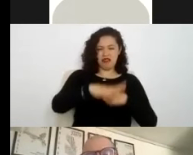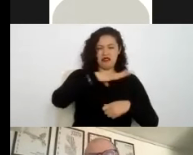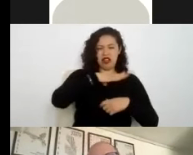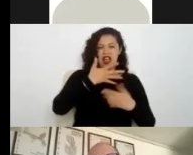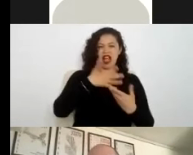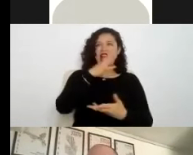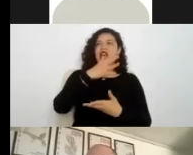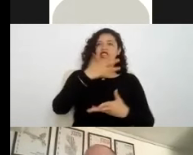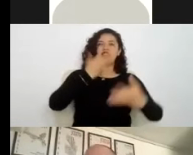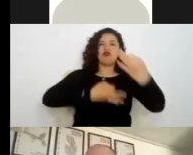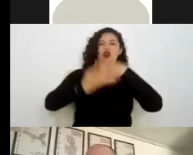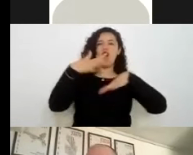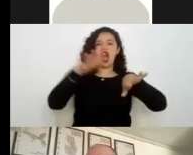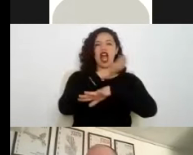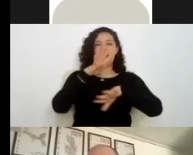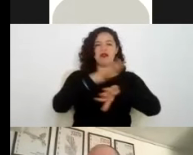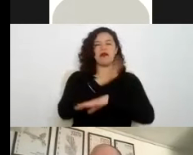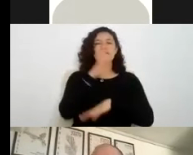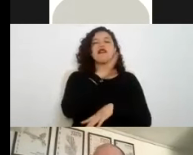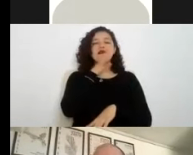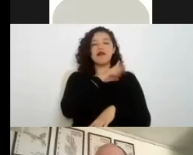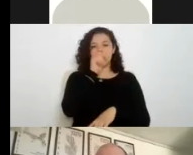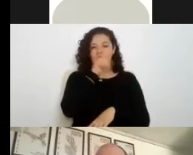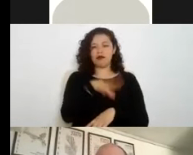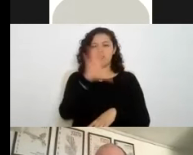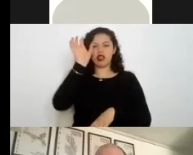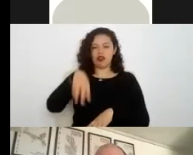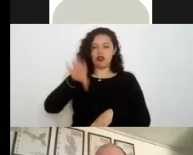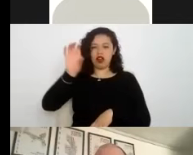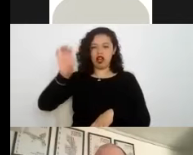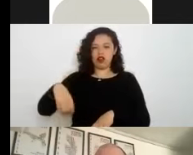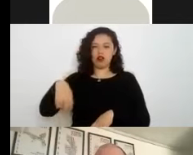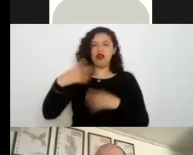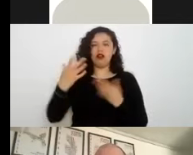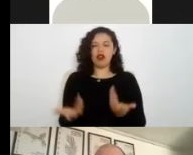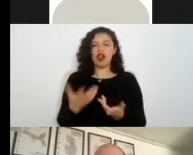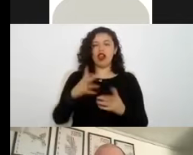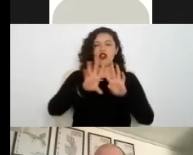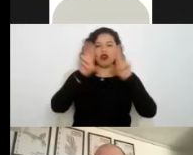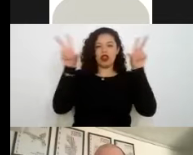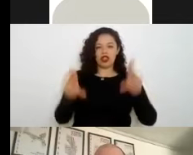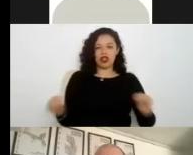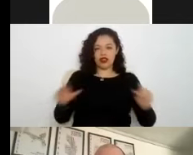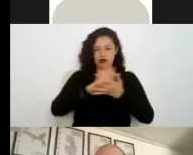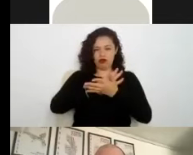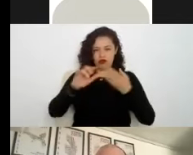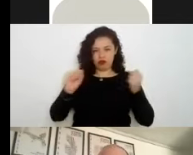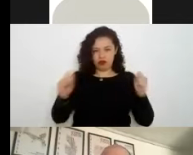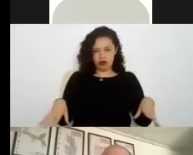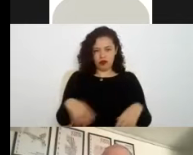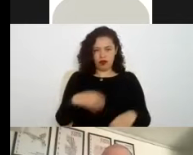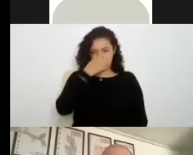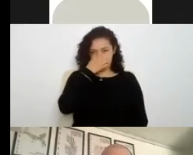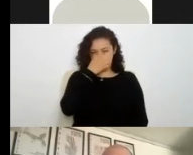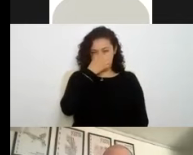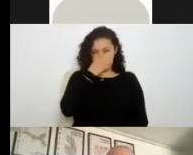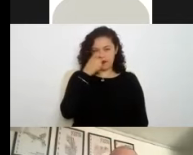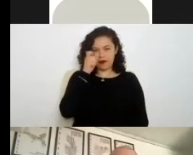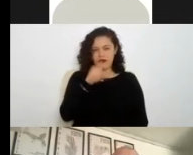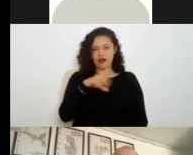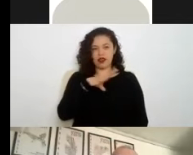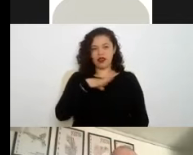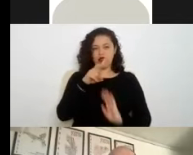climático, igual esta parte con Coca-Cola, de cómo estamos acabando con los animales. Entonces, es muy importante ver esa parte. Yo aquí les voy a poner